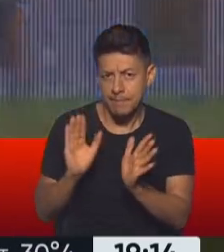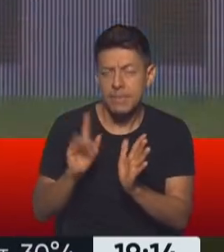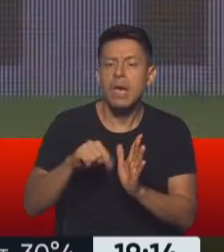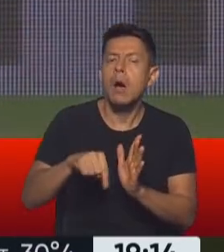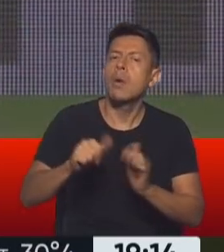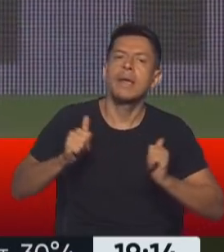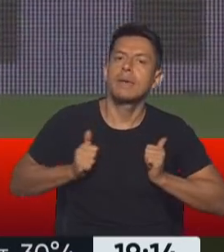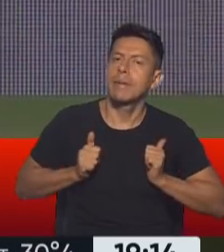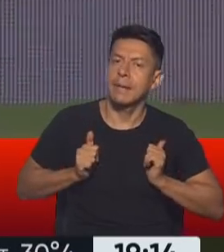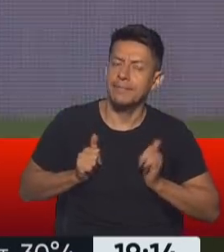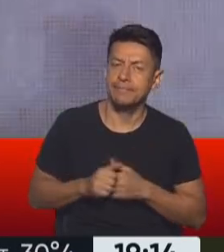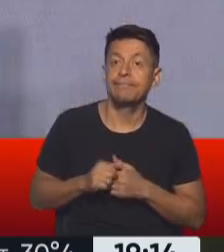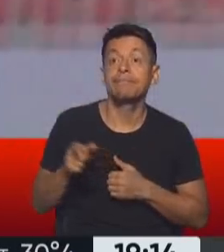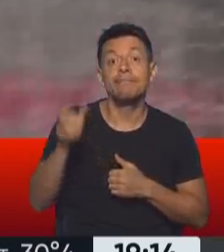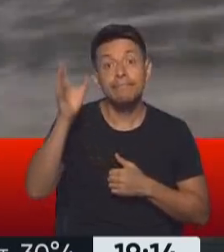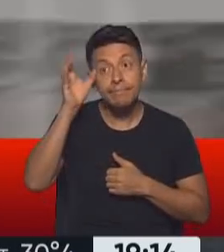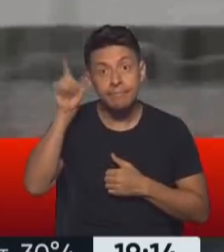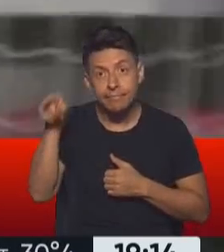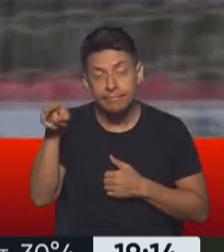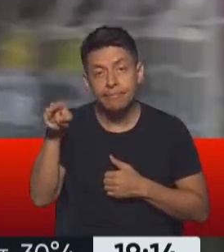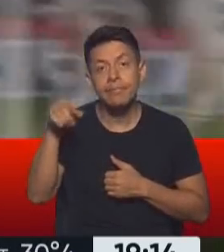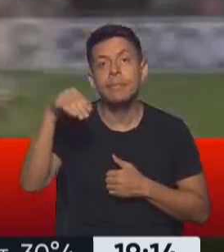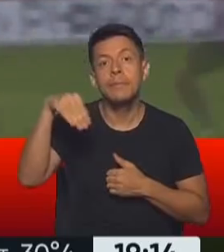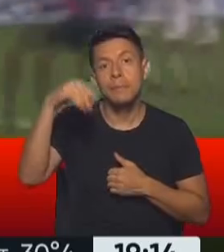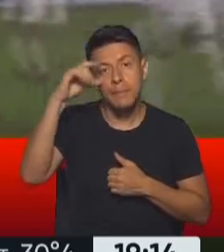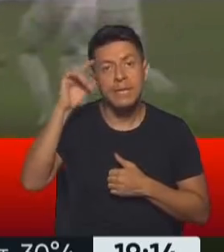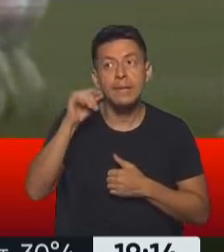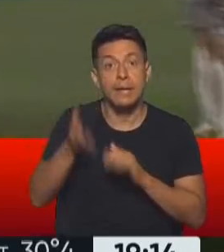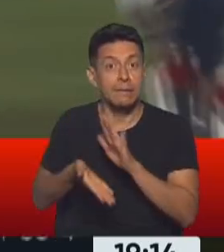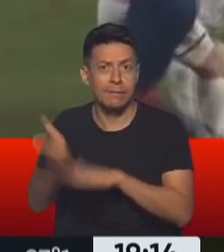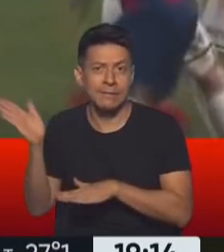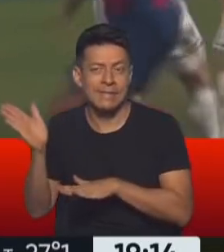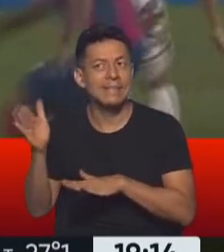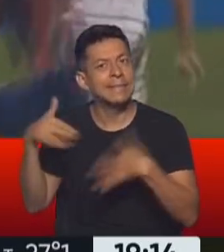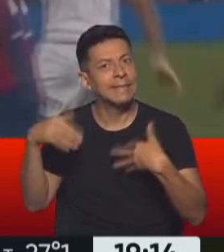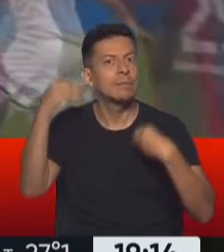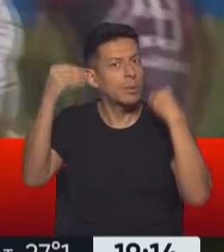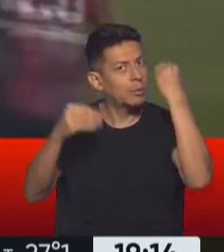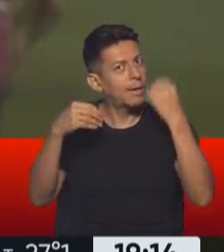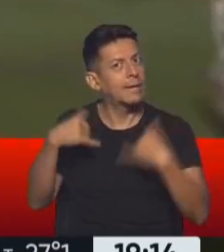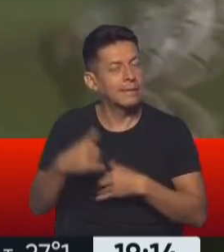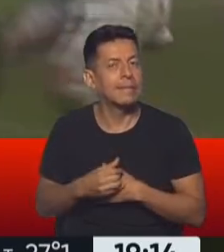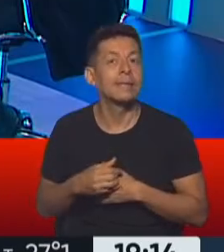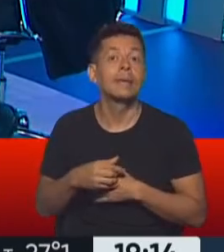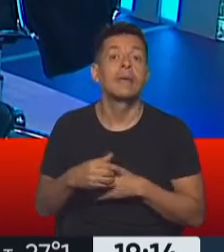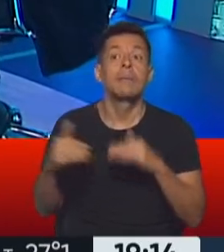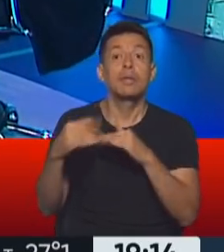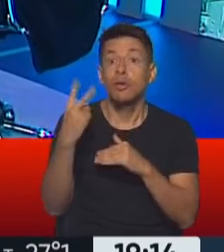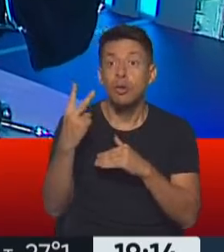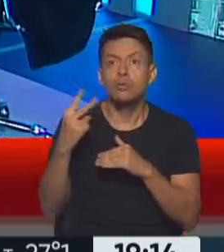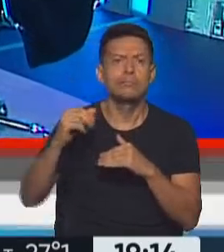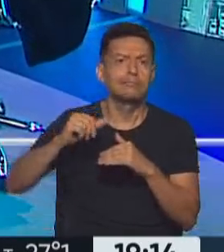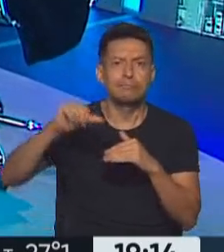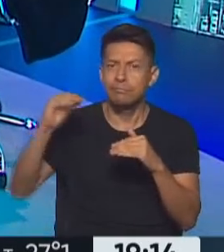todavía lo de talleres después de la partida de medina ya suena un poquito más preocupante teniendo en cuenta que perdió los dos partidos totalmente